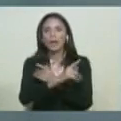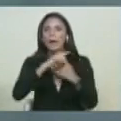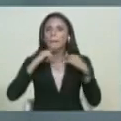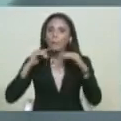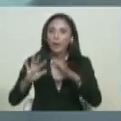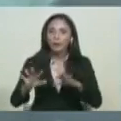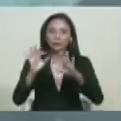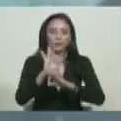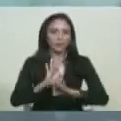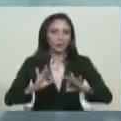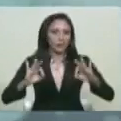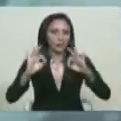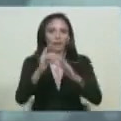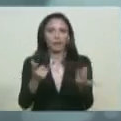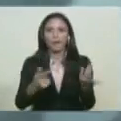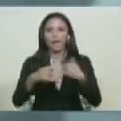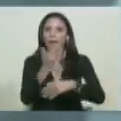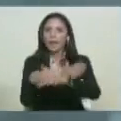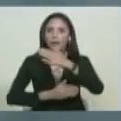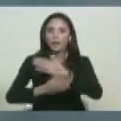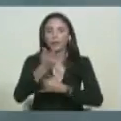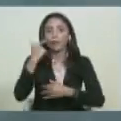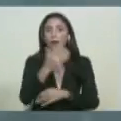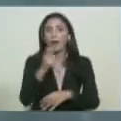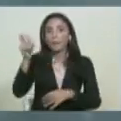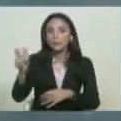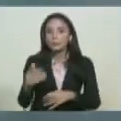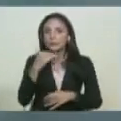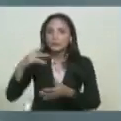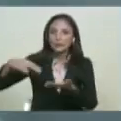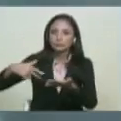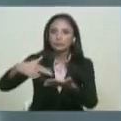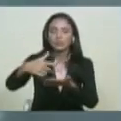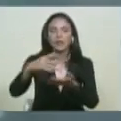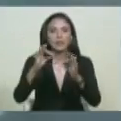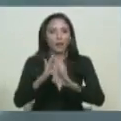ningún daño físico a ninguna de las personas que pasan por la zona o que allí están.